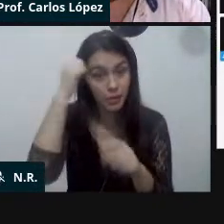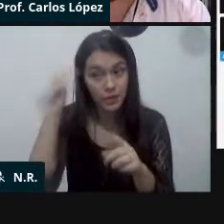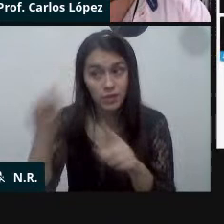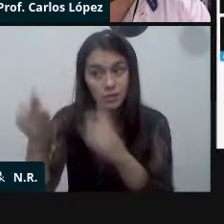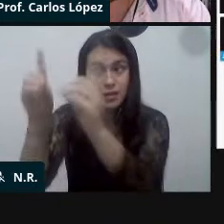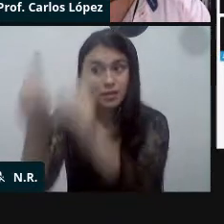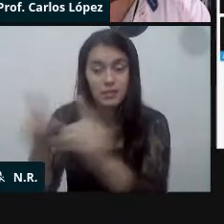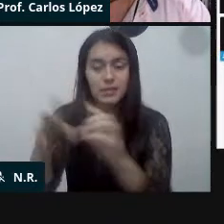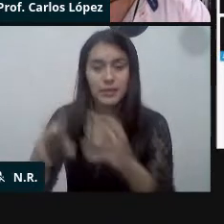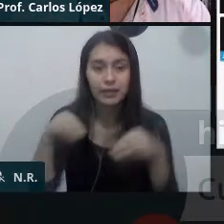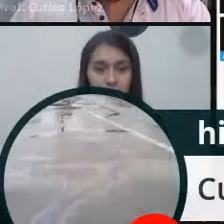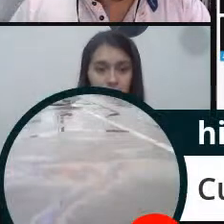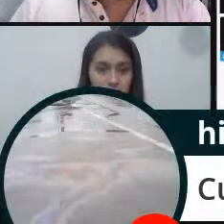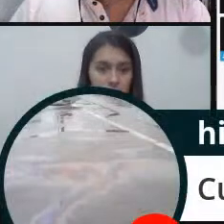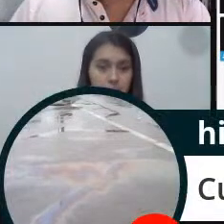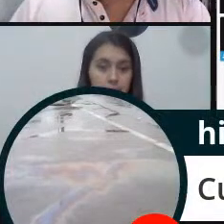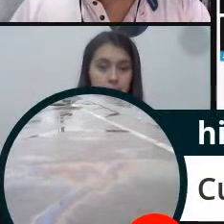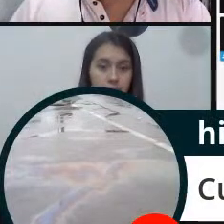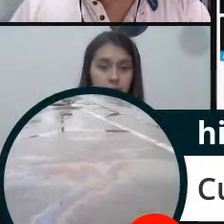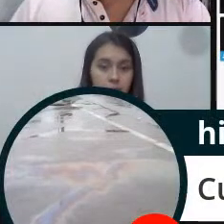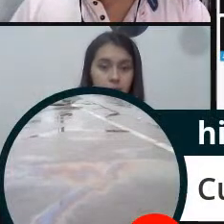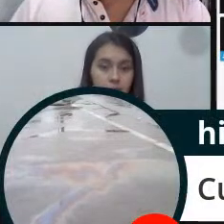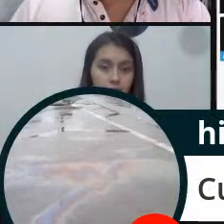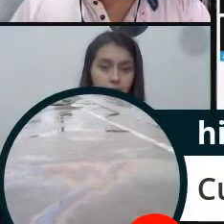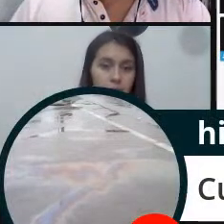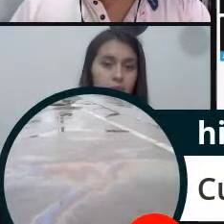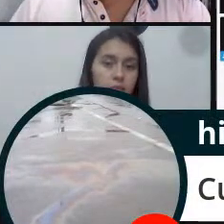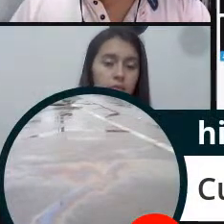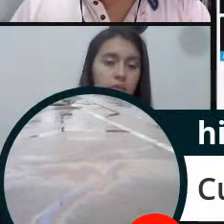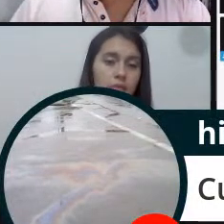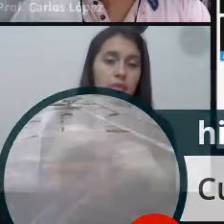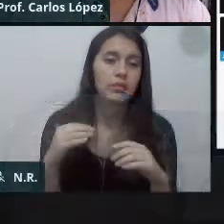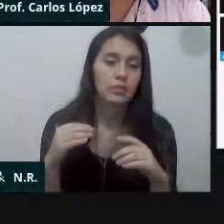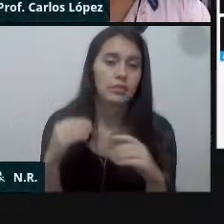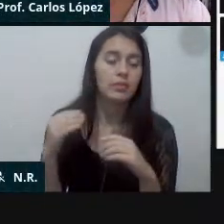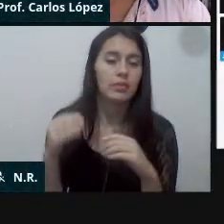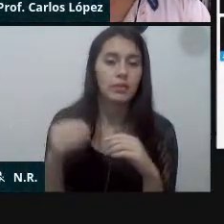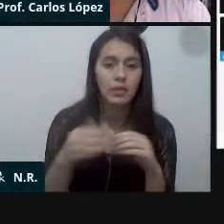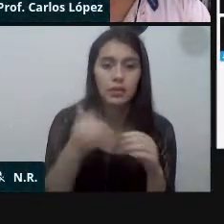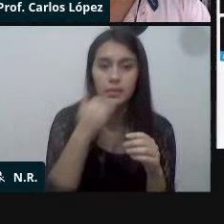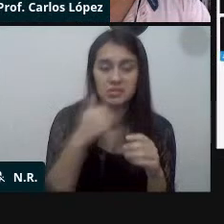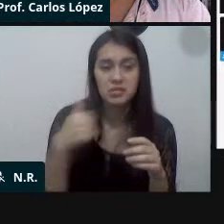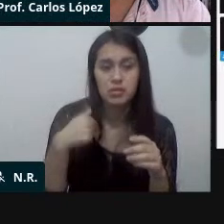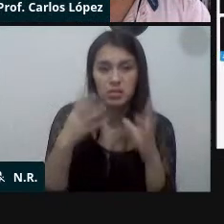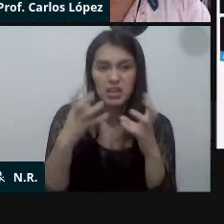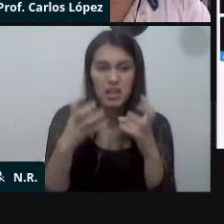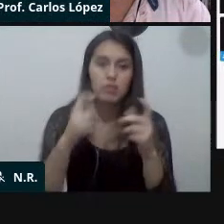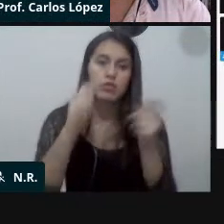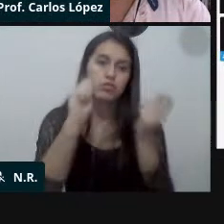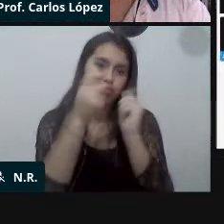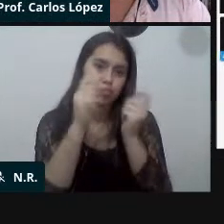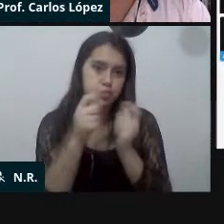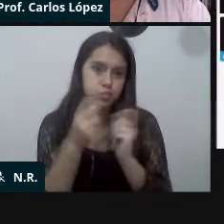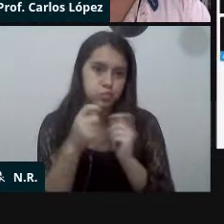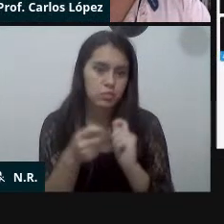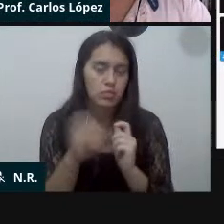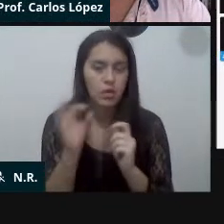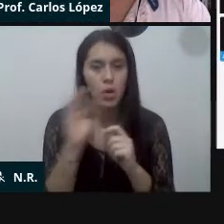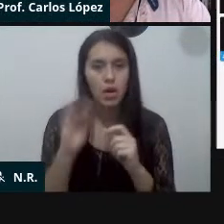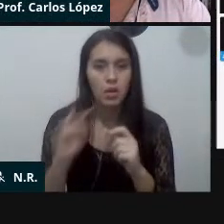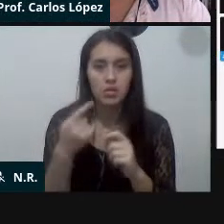una aplicación. Tengan en cuenta que si yo quisiera mover o trabajar con algo de acá, no voy a